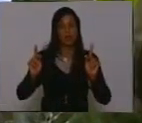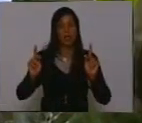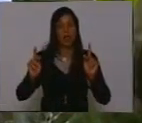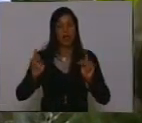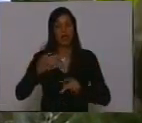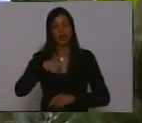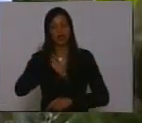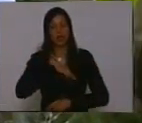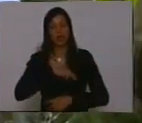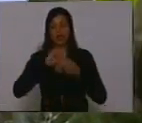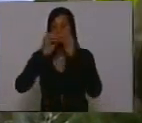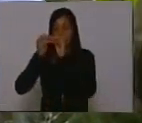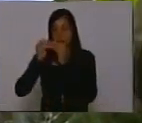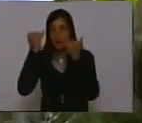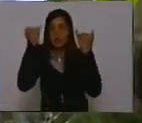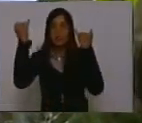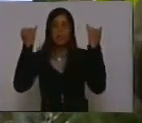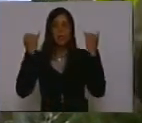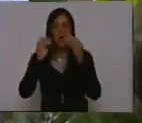de construir nuestro futuro